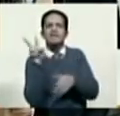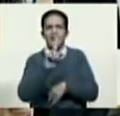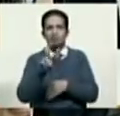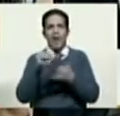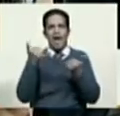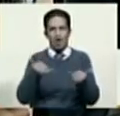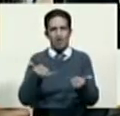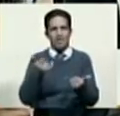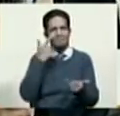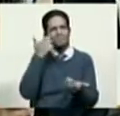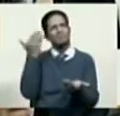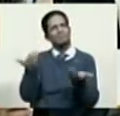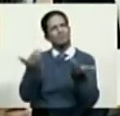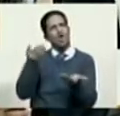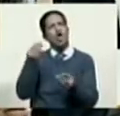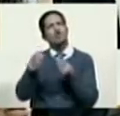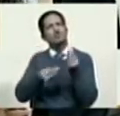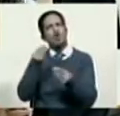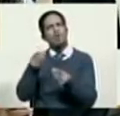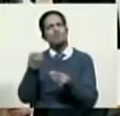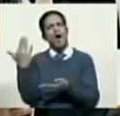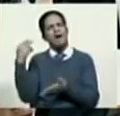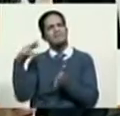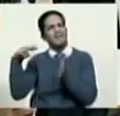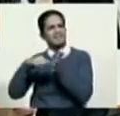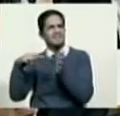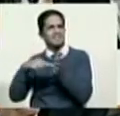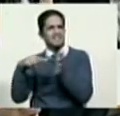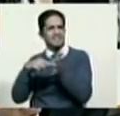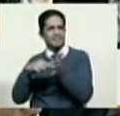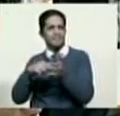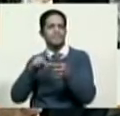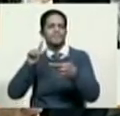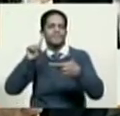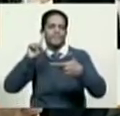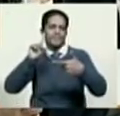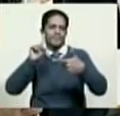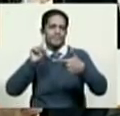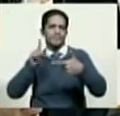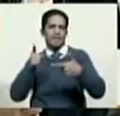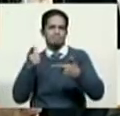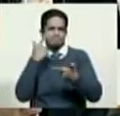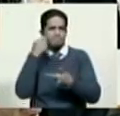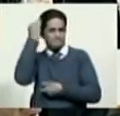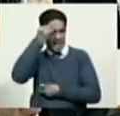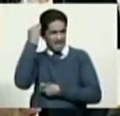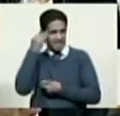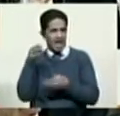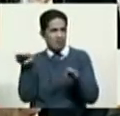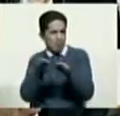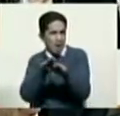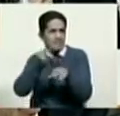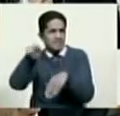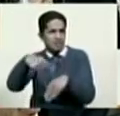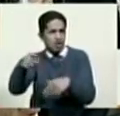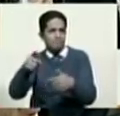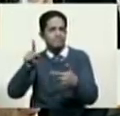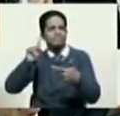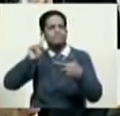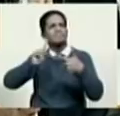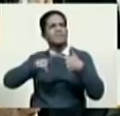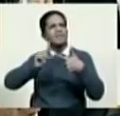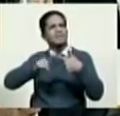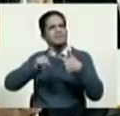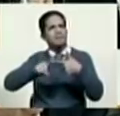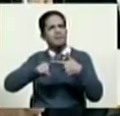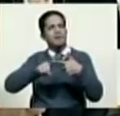lo que ha ocurrido en nuestra región árabe. Esta es la primera parte. La segunda parte es que si usted